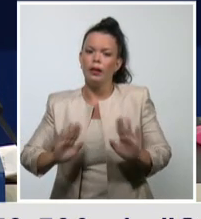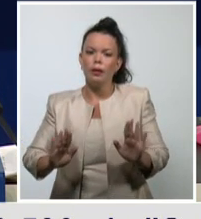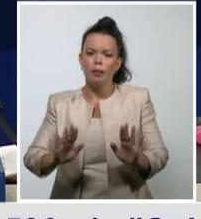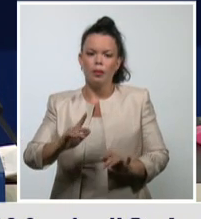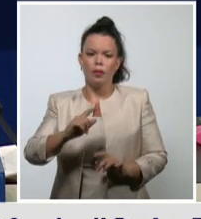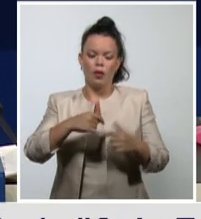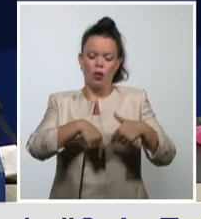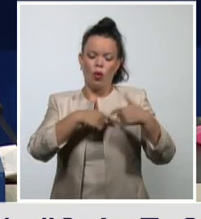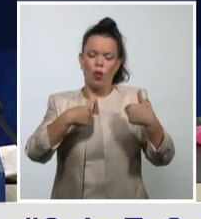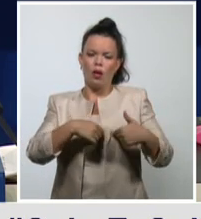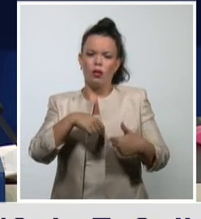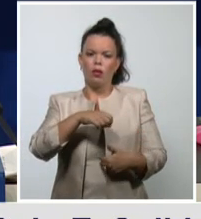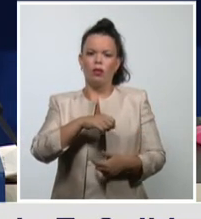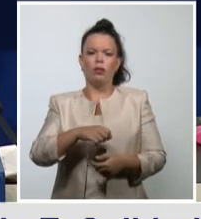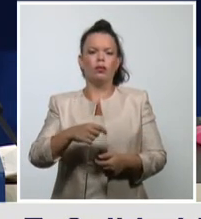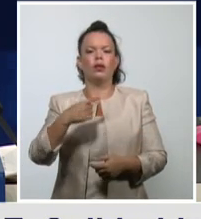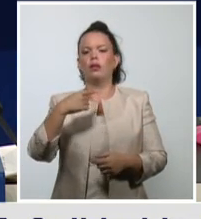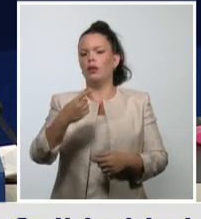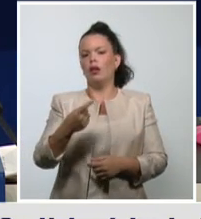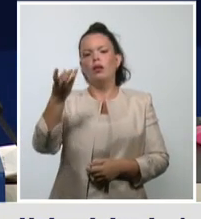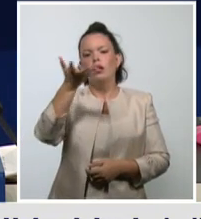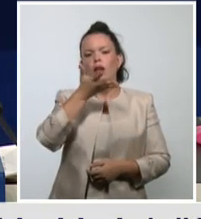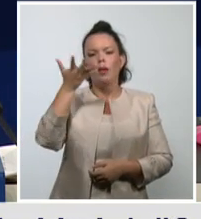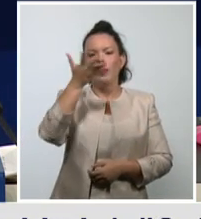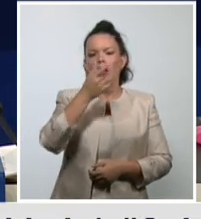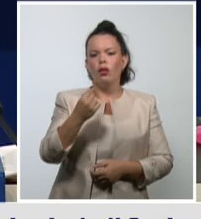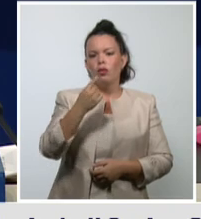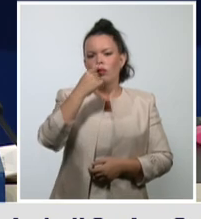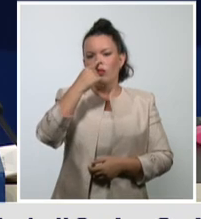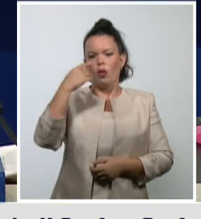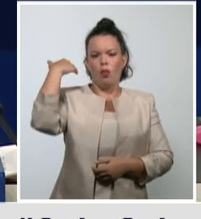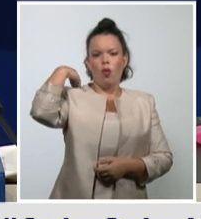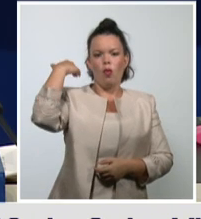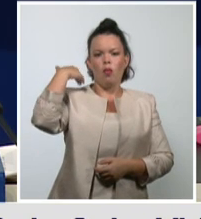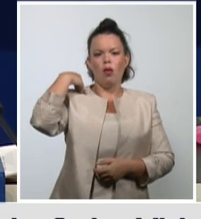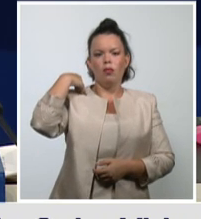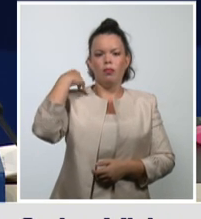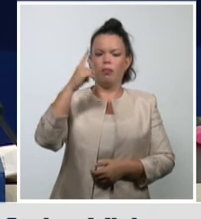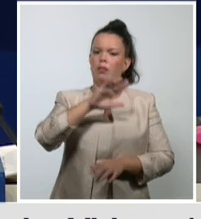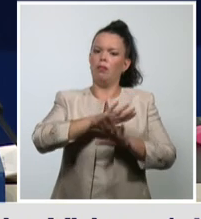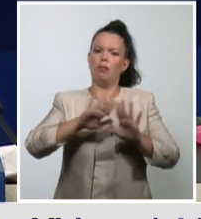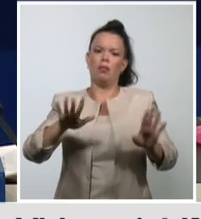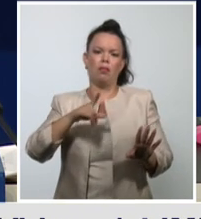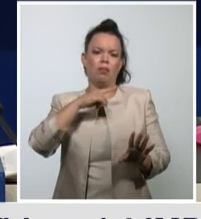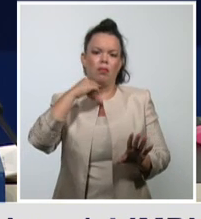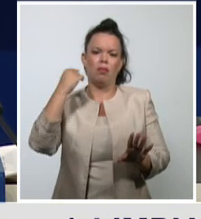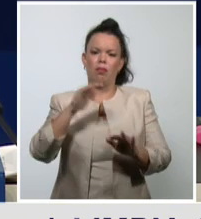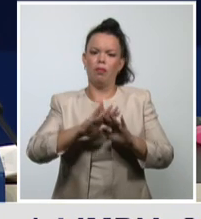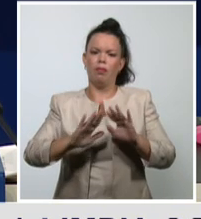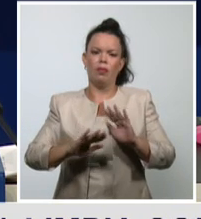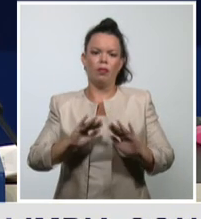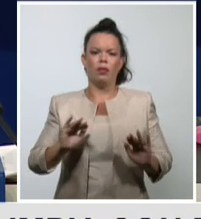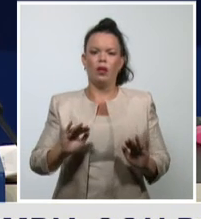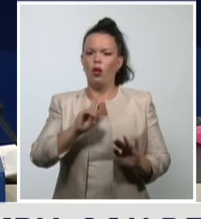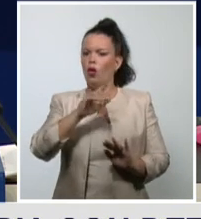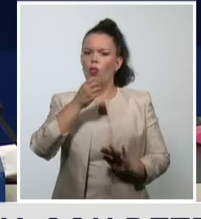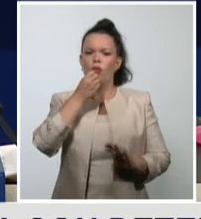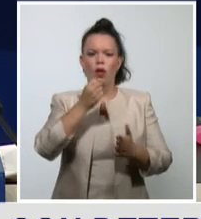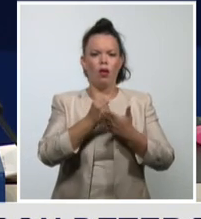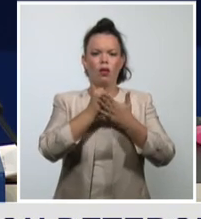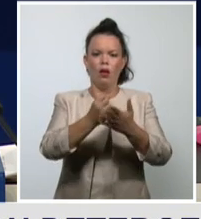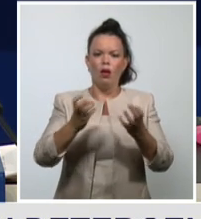cardiorrespiratoria, de la cual no fue posible reanimarla. Entonces, esta